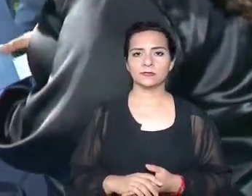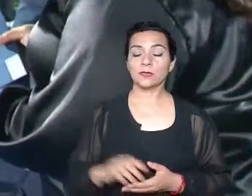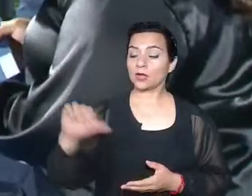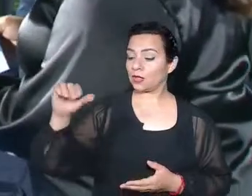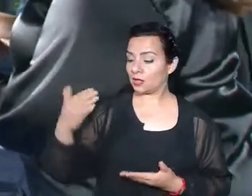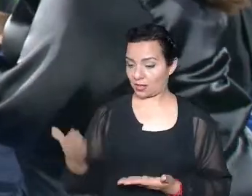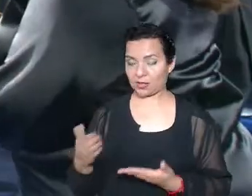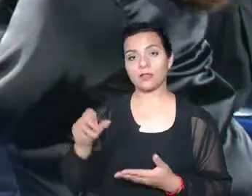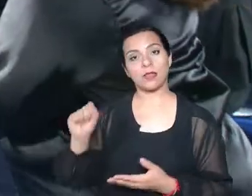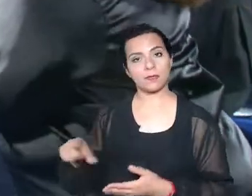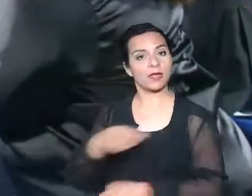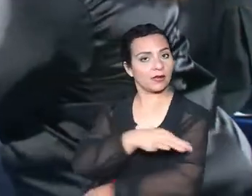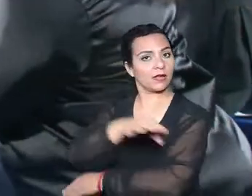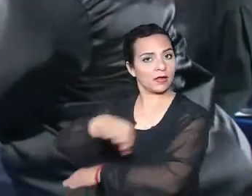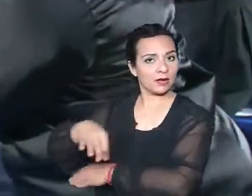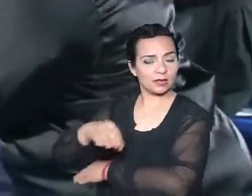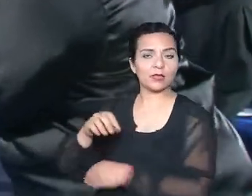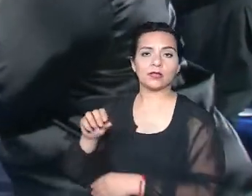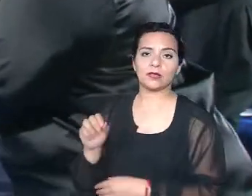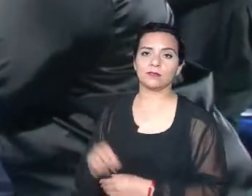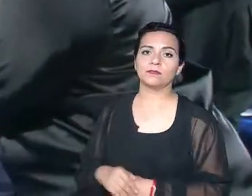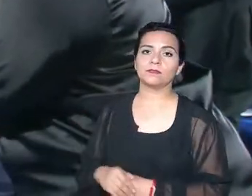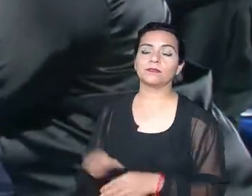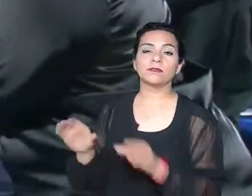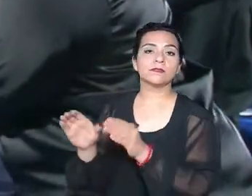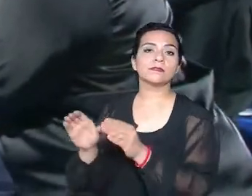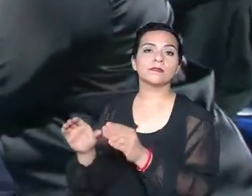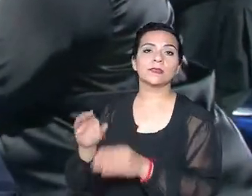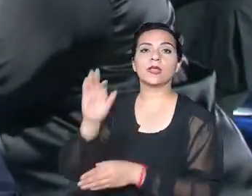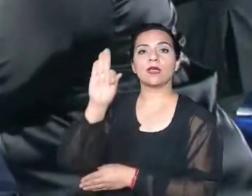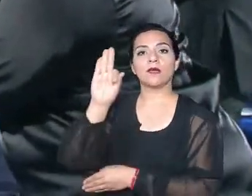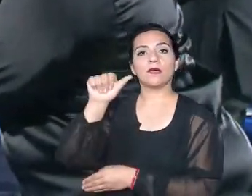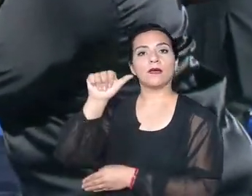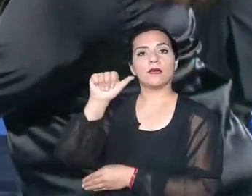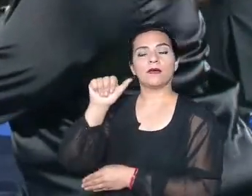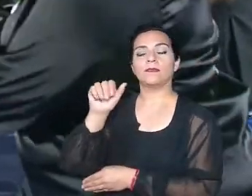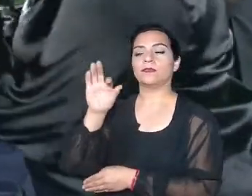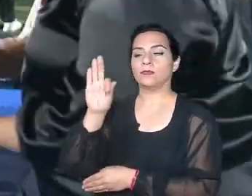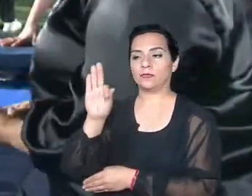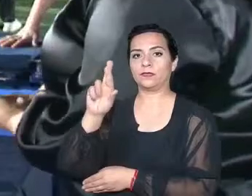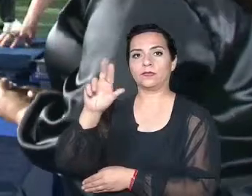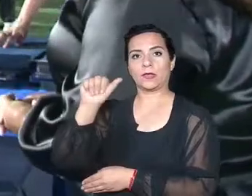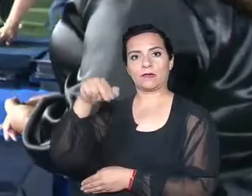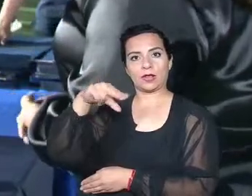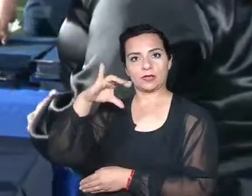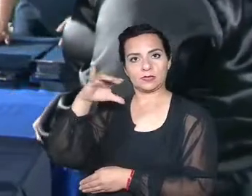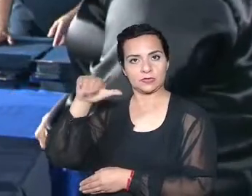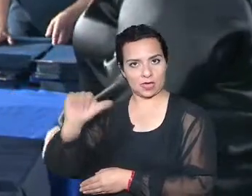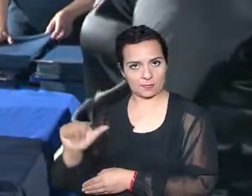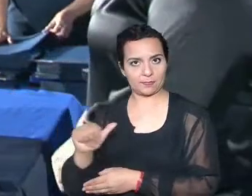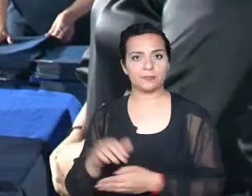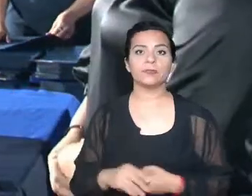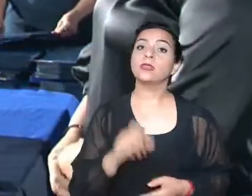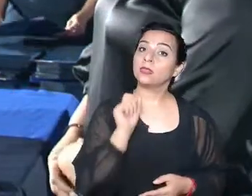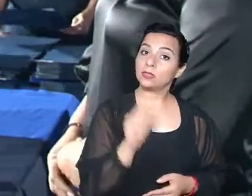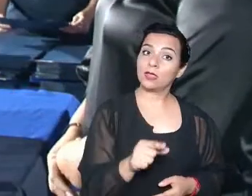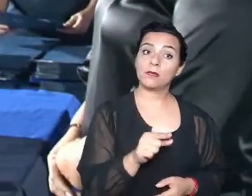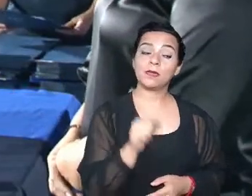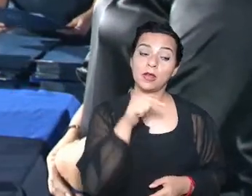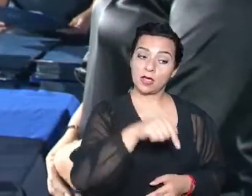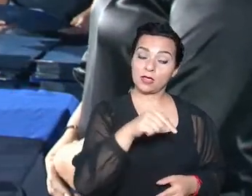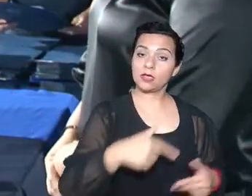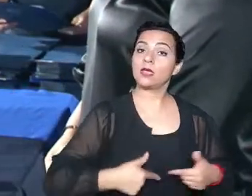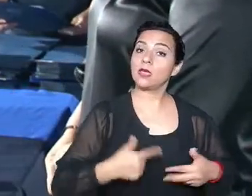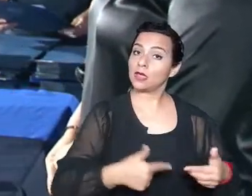De este lado, egresado de arquitectura, recibe su reconocimiento Francia Lisbeth Coronado Ramos. También integrante de